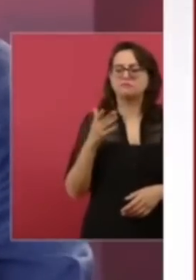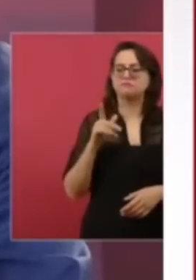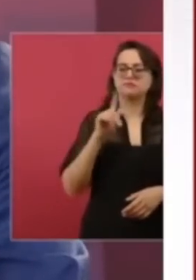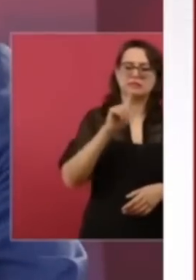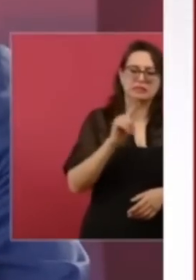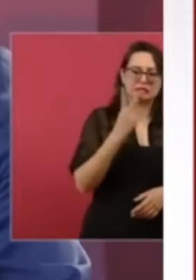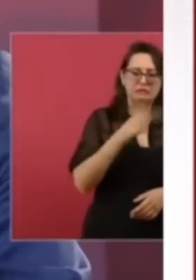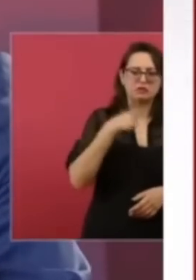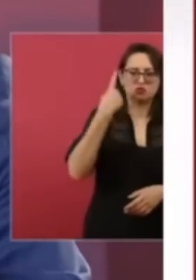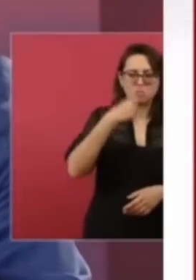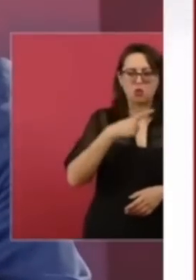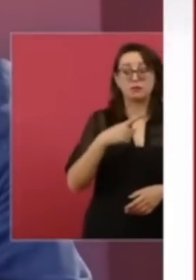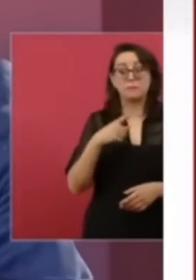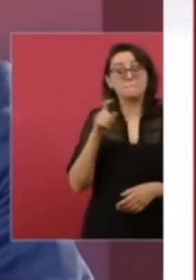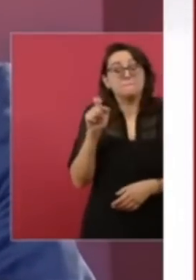horas.